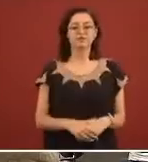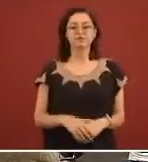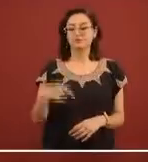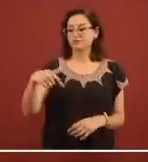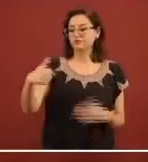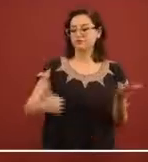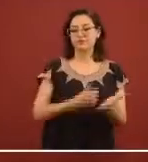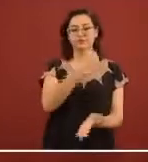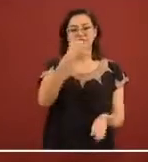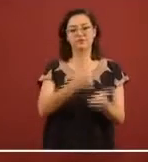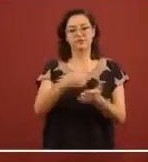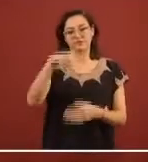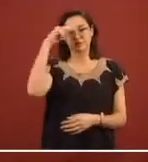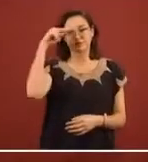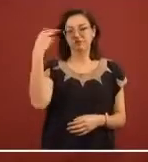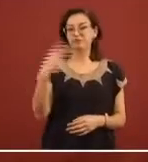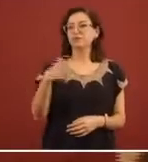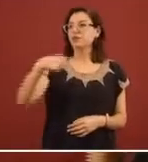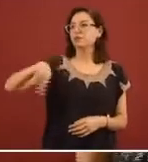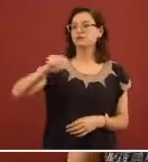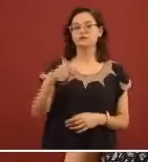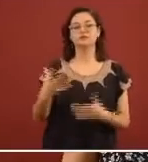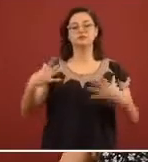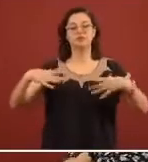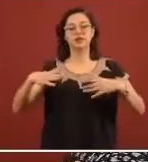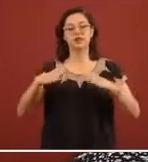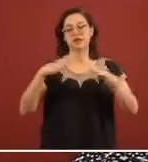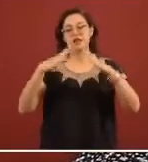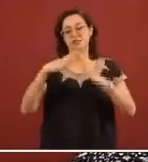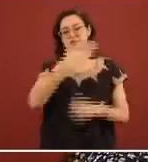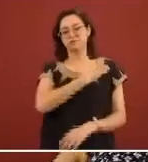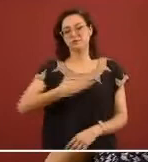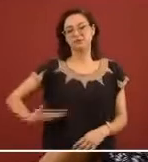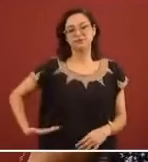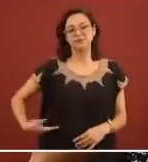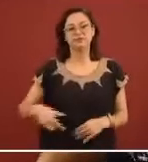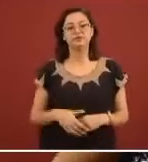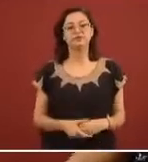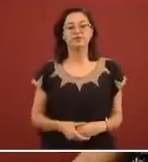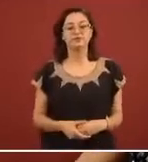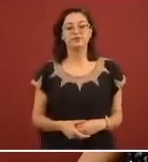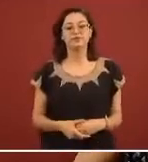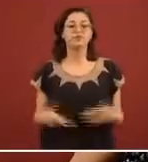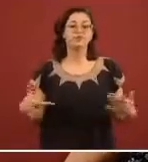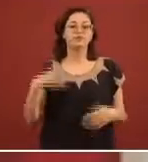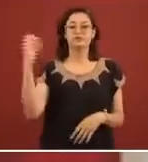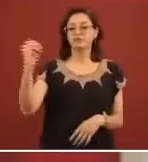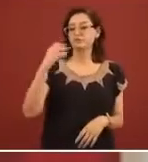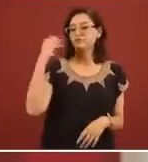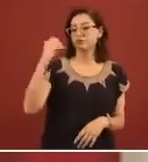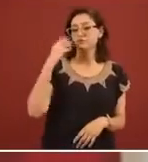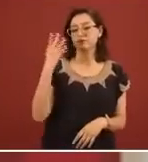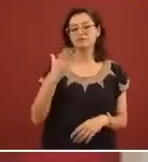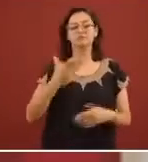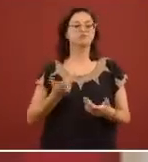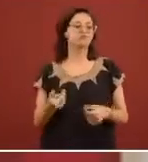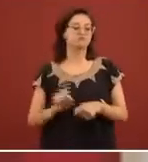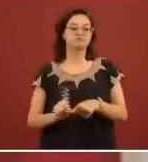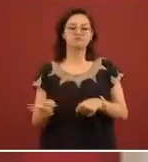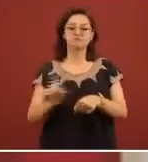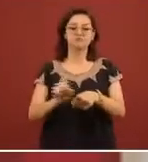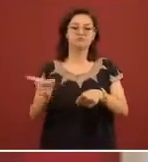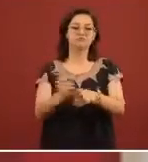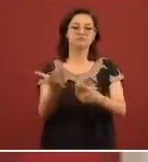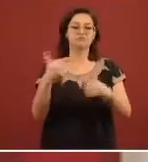en la Ciudad de México. Este recinto es el Palacio Nacional y vamos a iniciar la conferencia de prensa diaria sobre